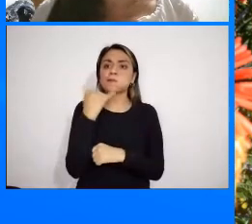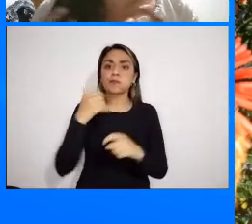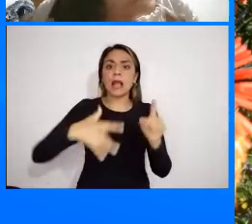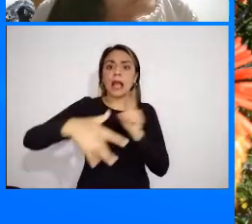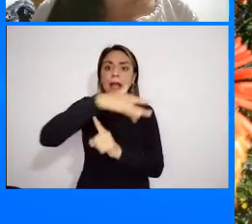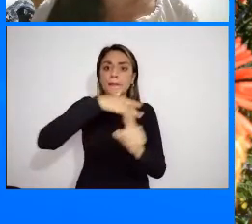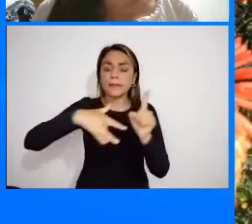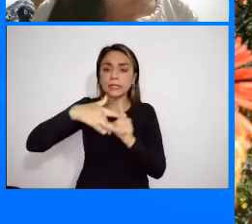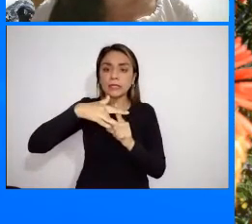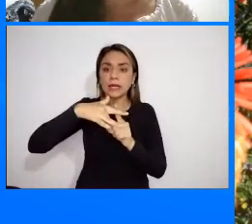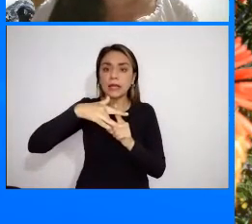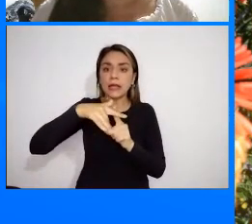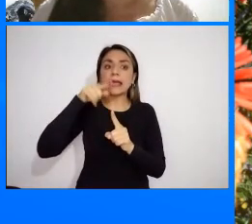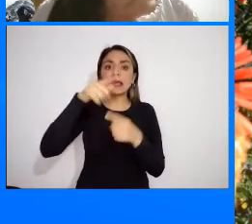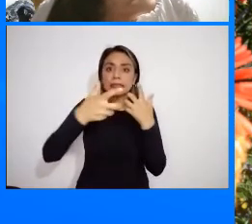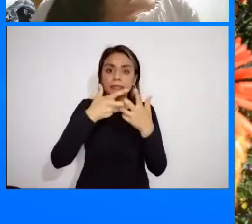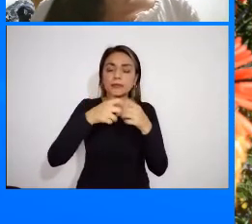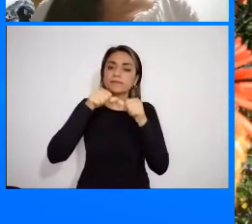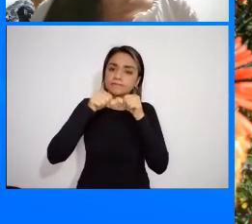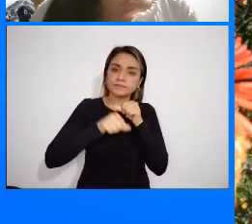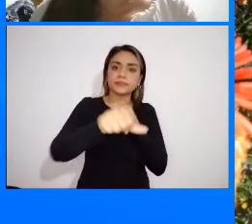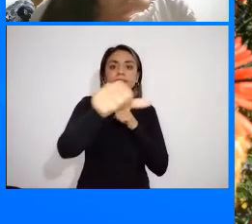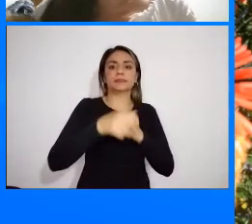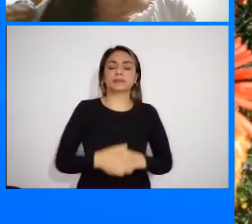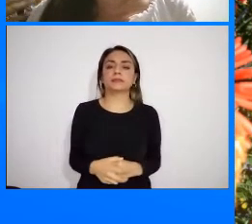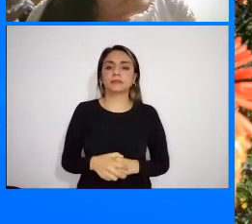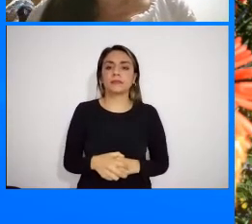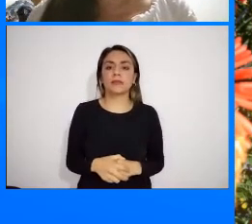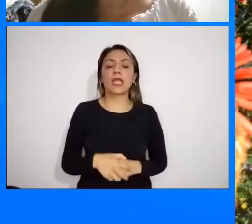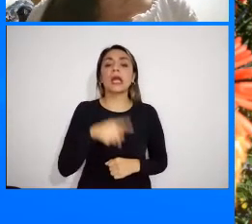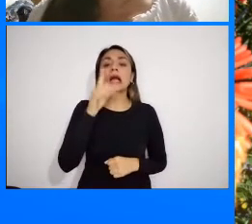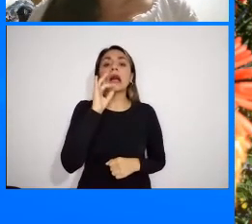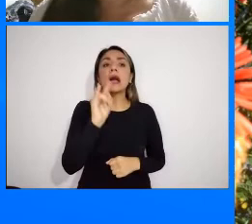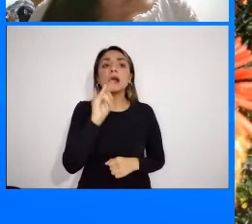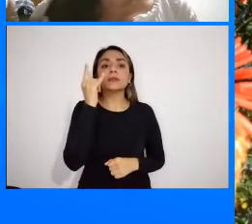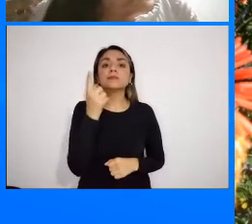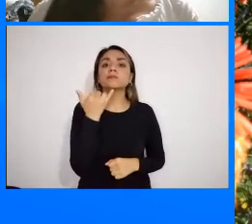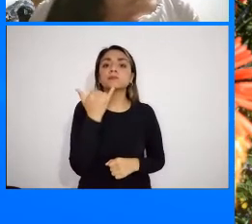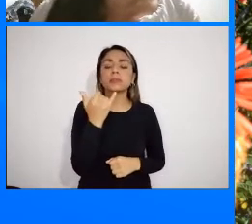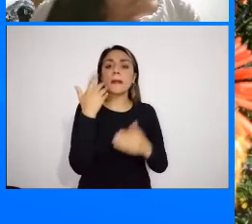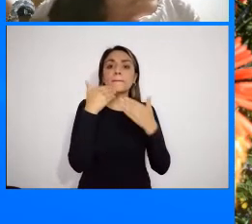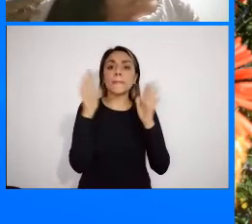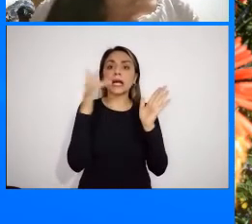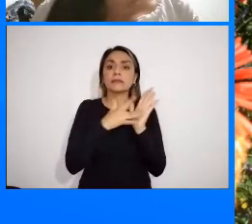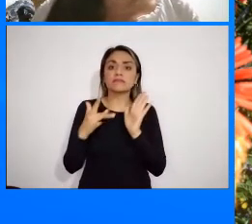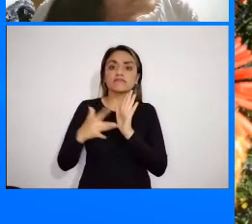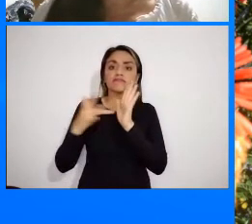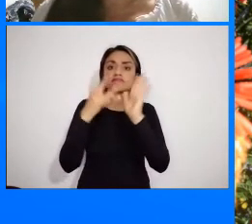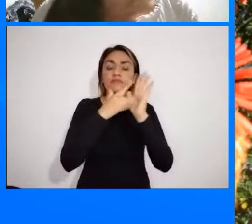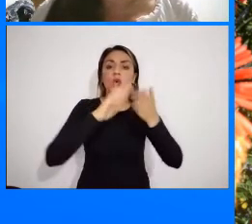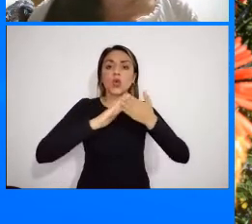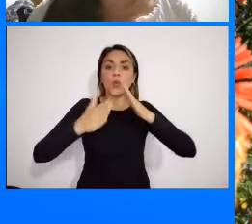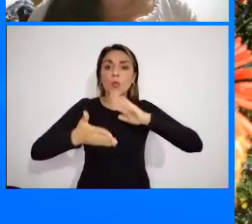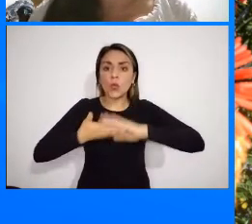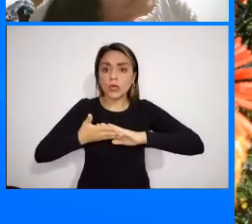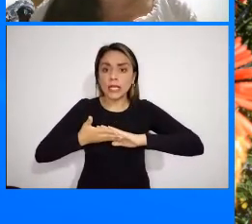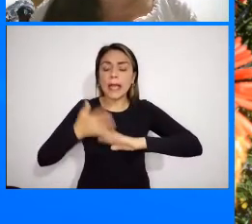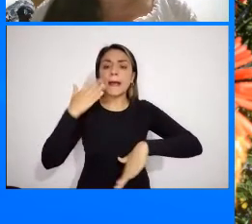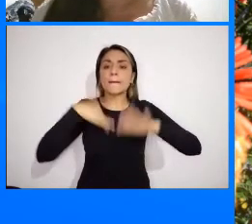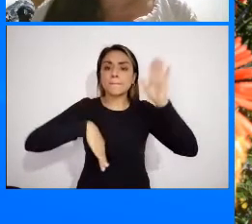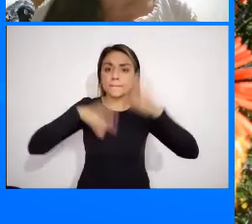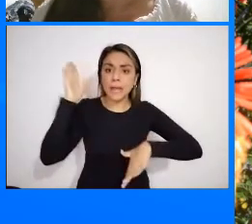ambiental, ese sistema se mantenga. Si le damos mayor participación a la comunidad, lo